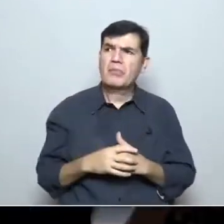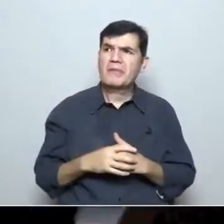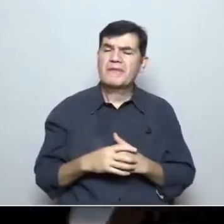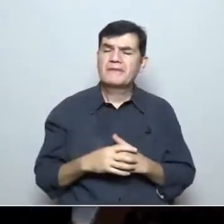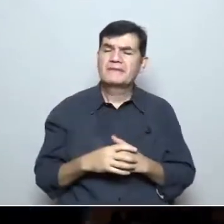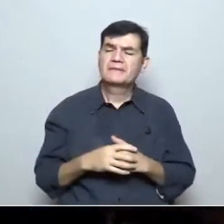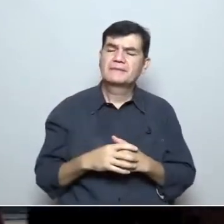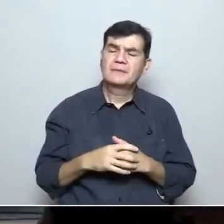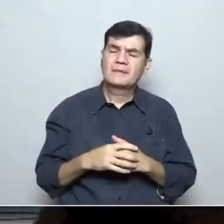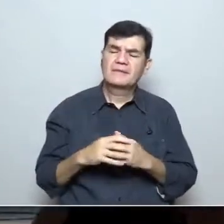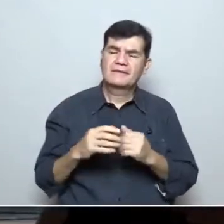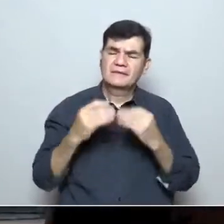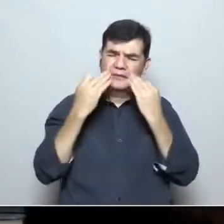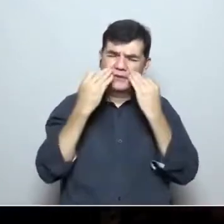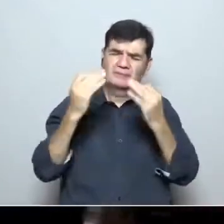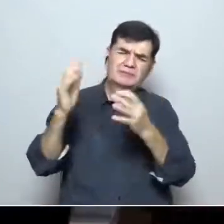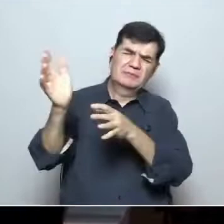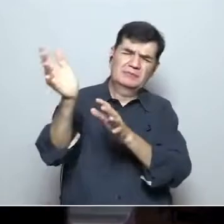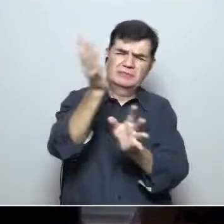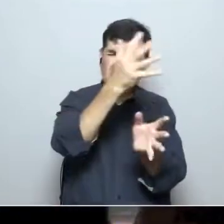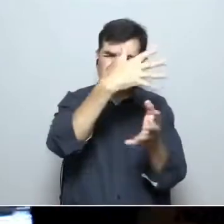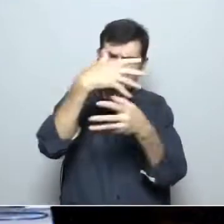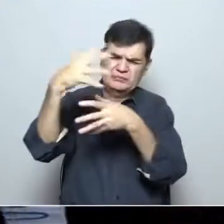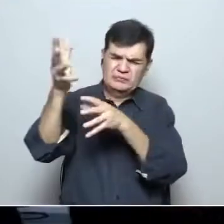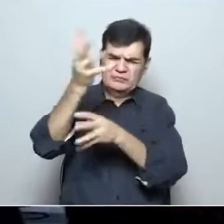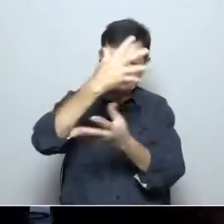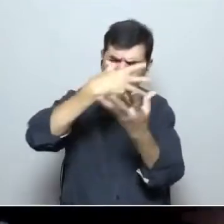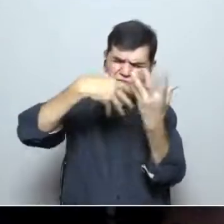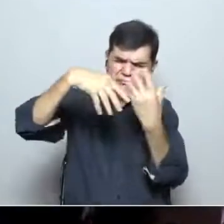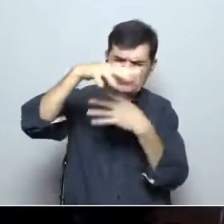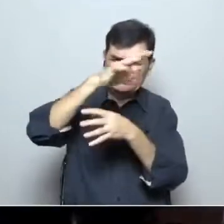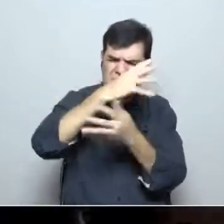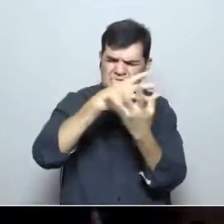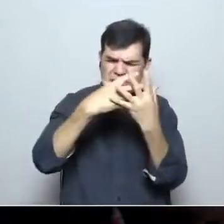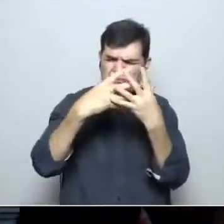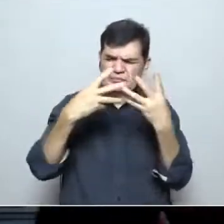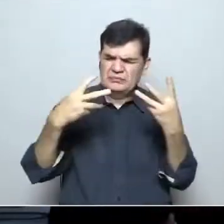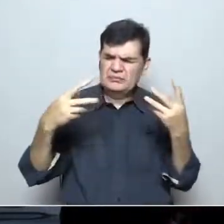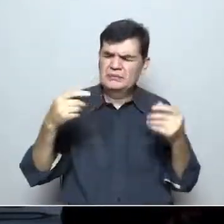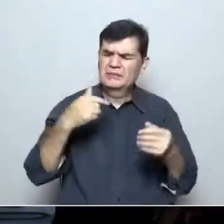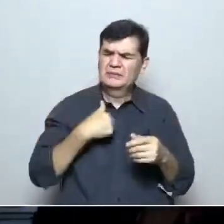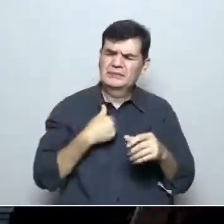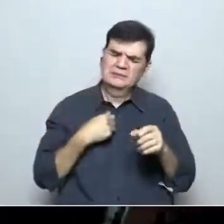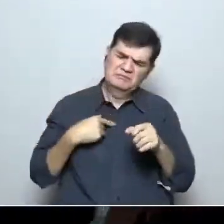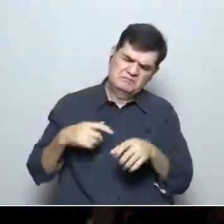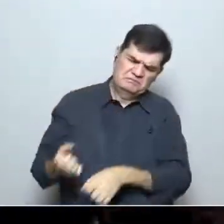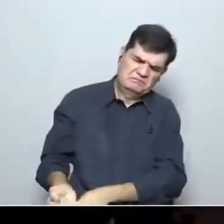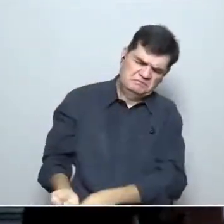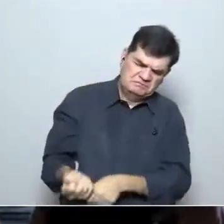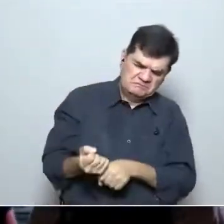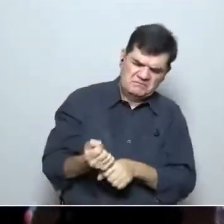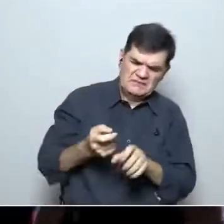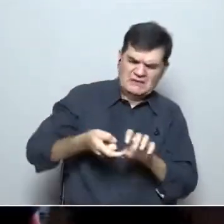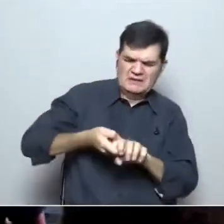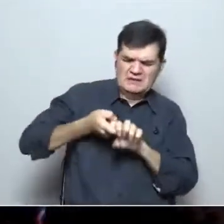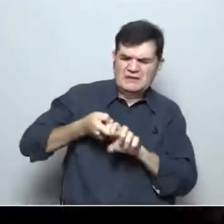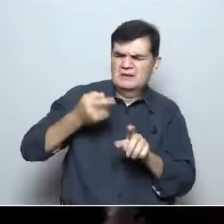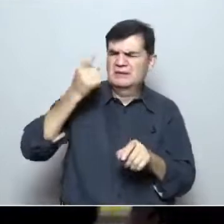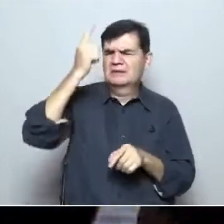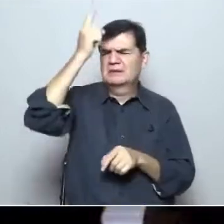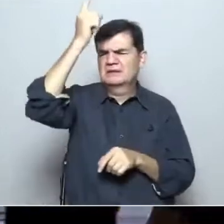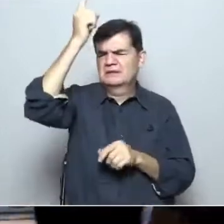Ante la tempestad, ante la tempestad, mi ancla firme está en ti.